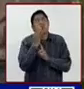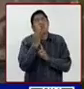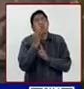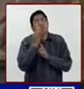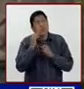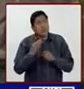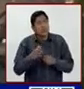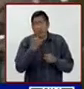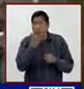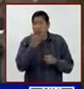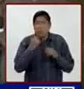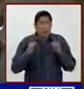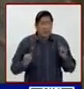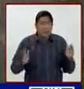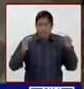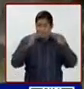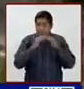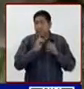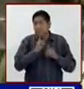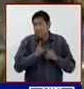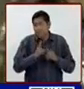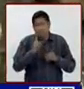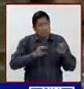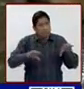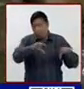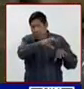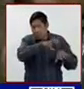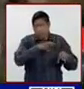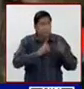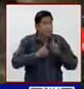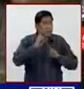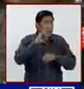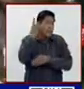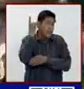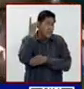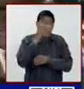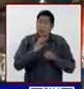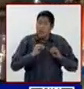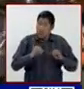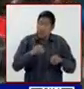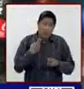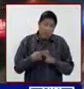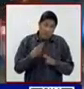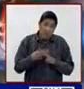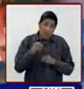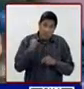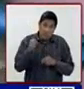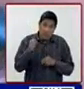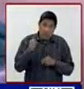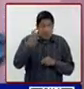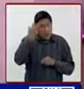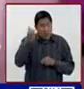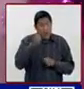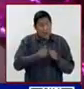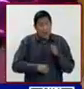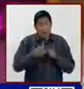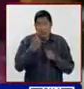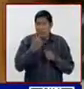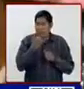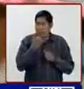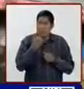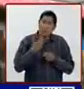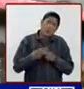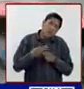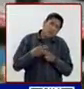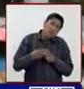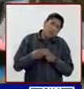Este sucede también en la ciudad de La Paz y con seguridad en algunas regiones del país. Y les colocan nombres, ¿verdad, Héctor? Porque cada uno debe tener